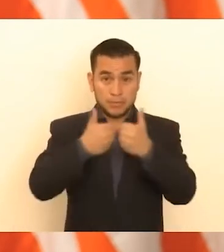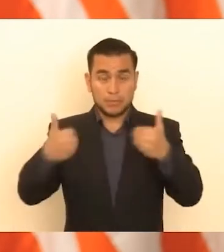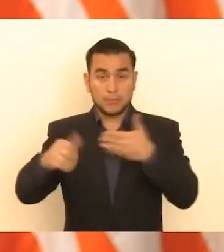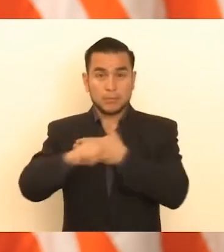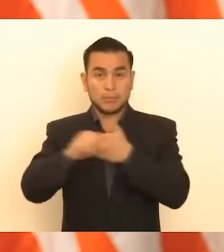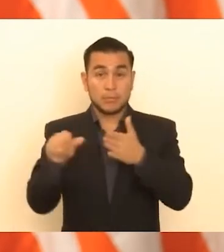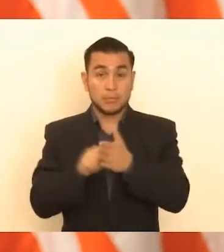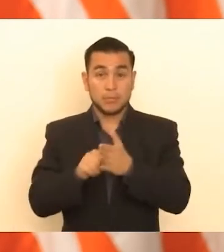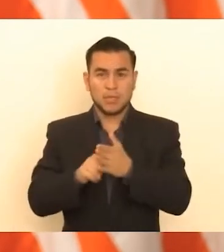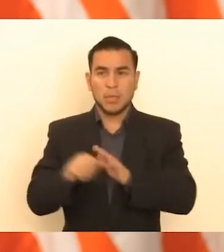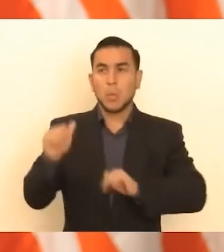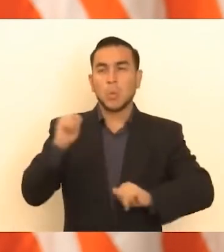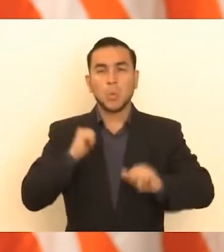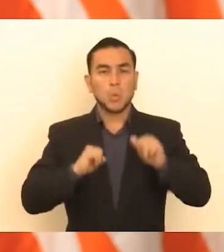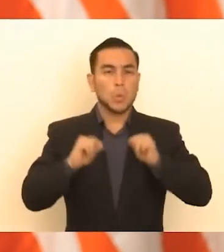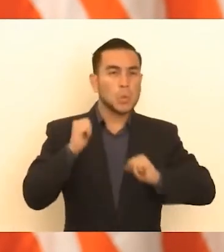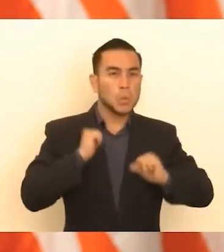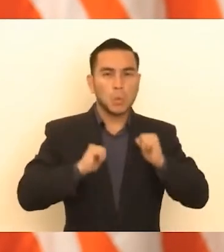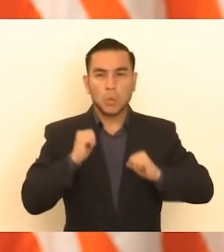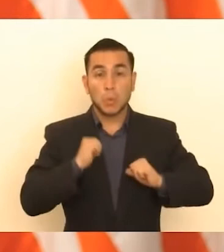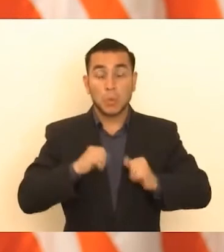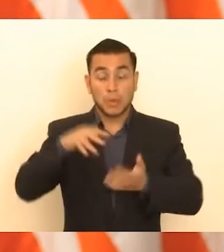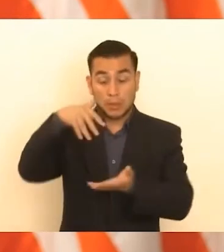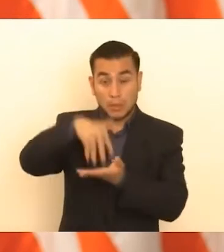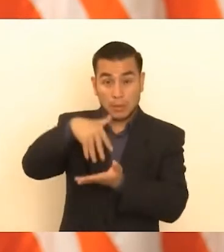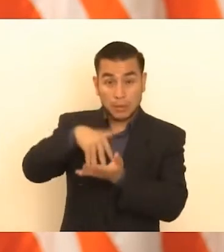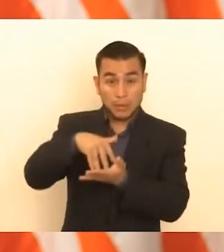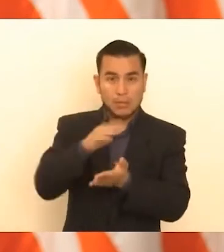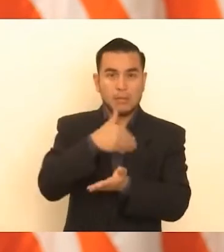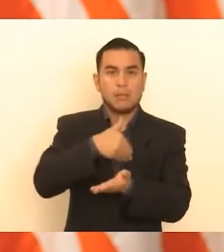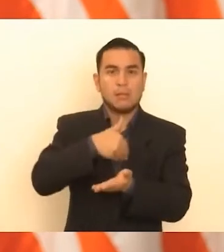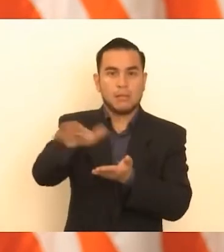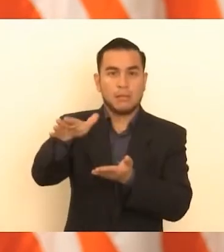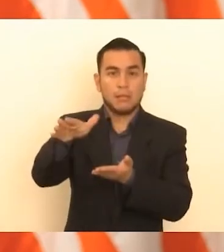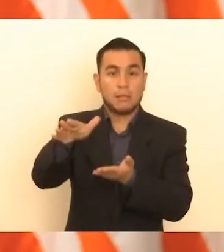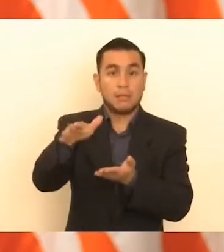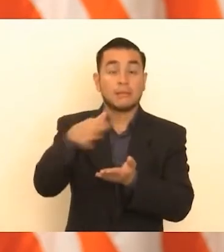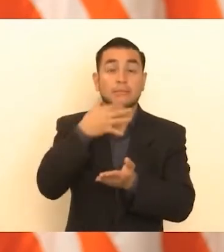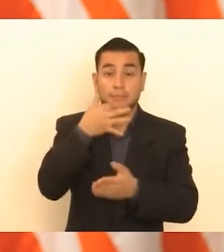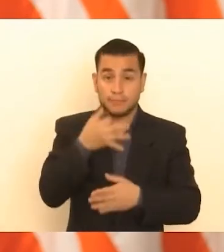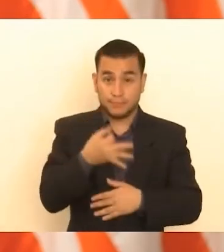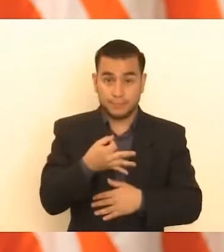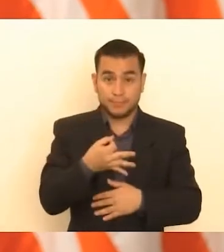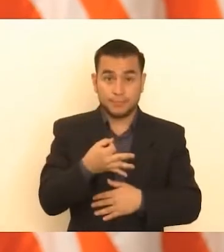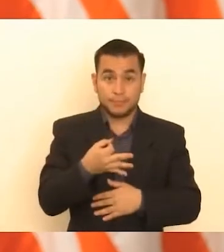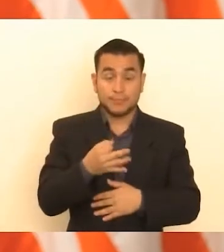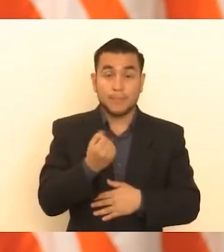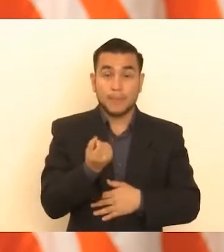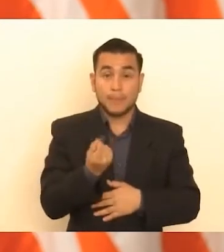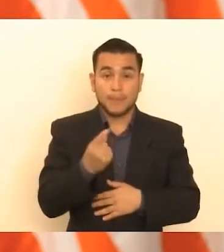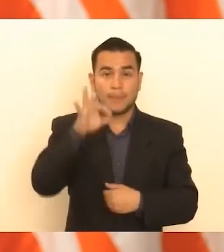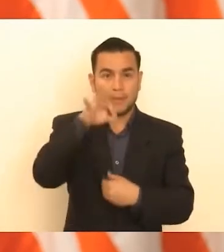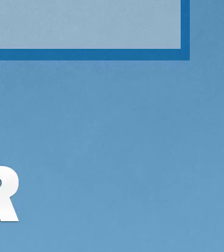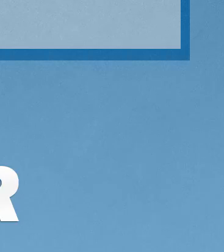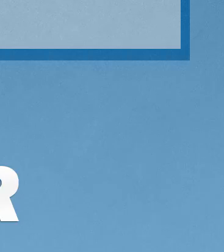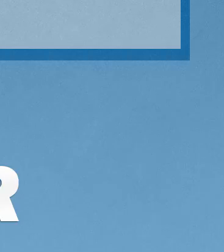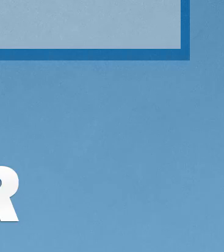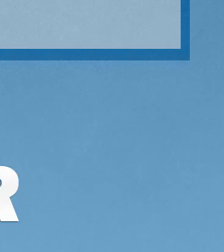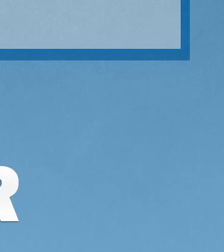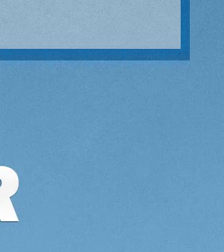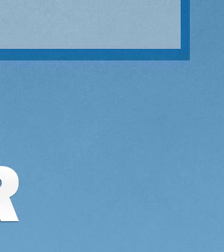y que no hagan que la población los termina sacando a patadas de ahí que es lo que va a terminar pasando en las próximas elecciones y siguen así